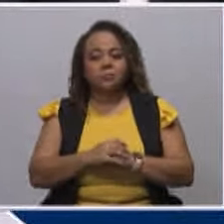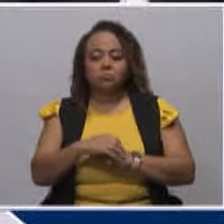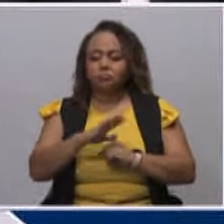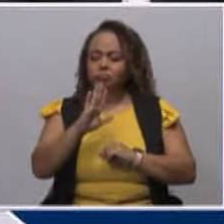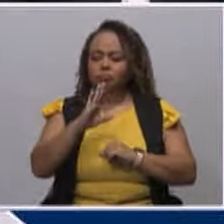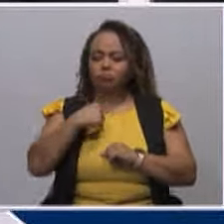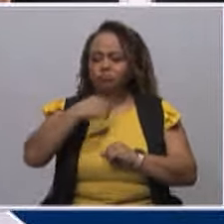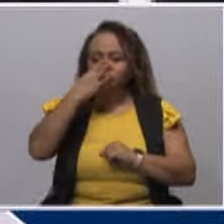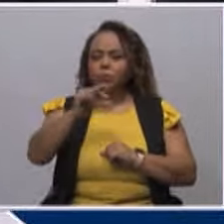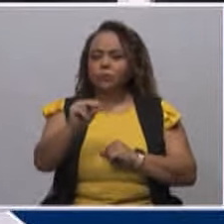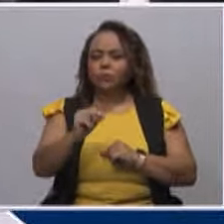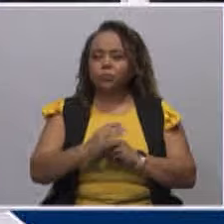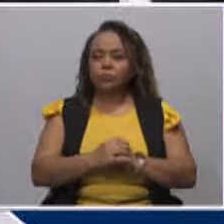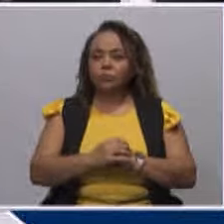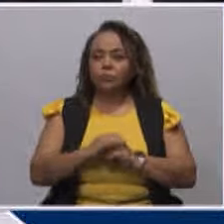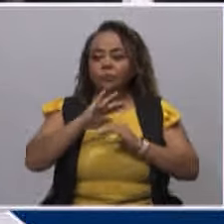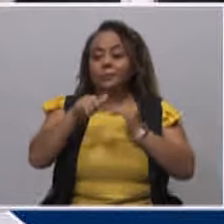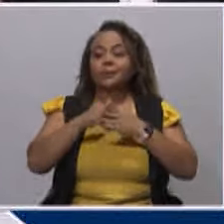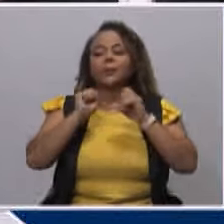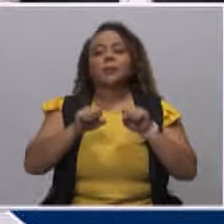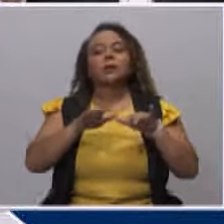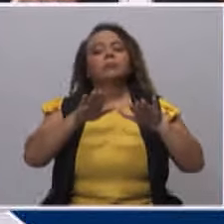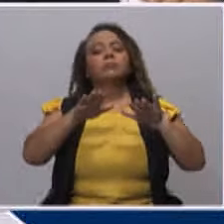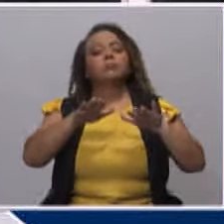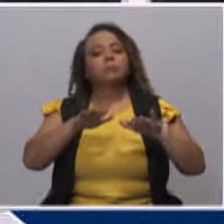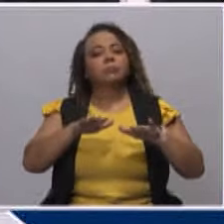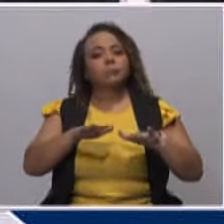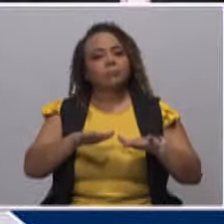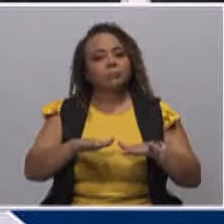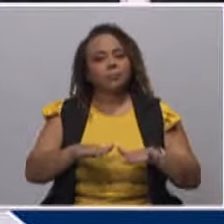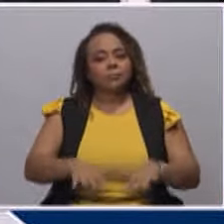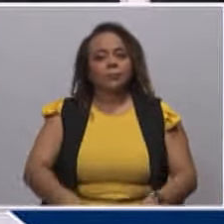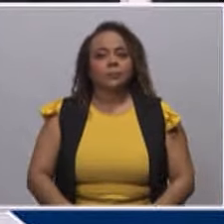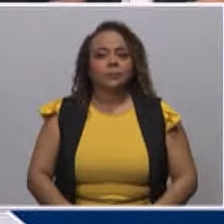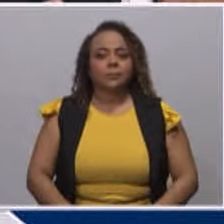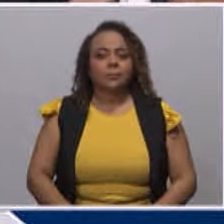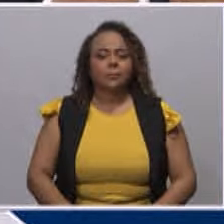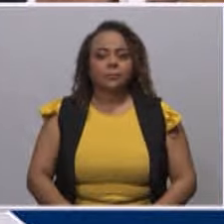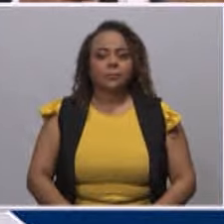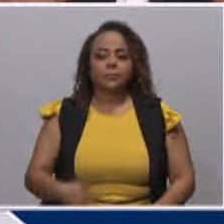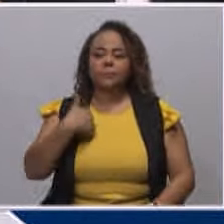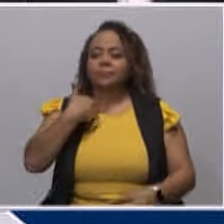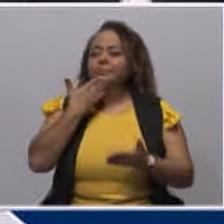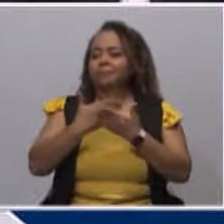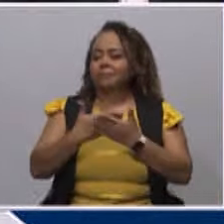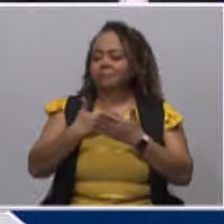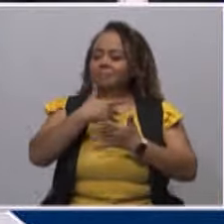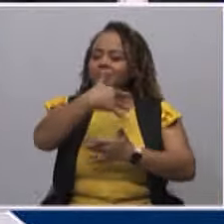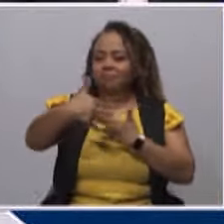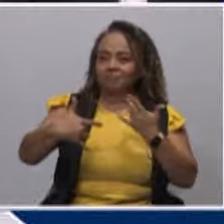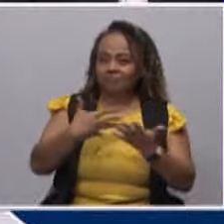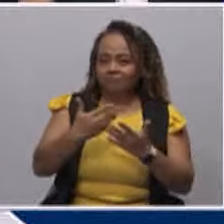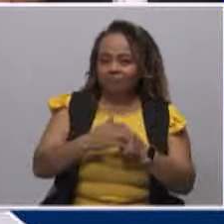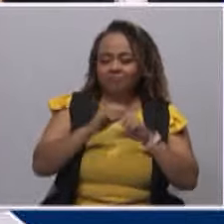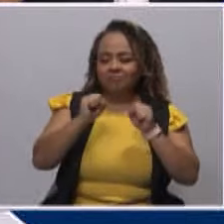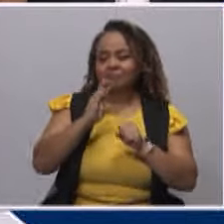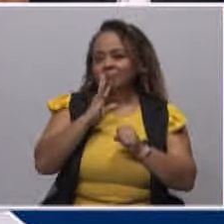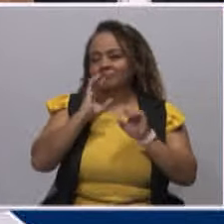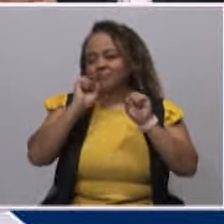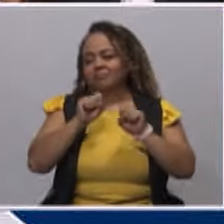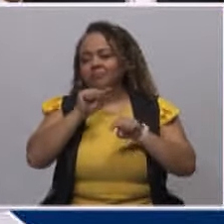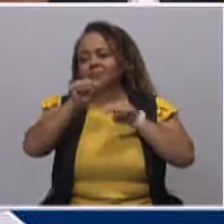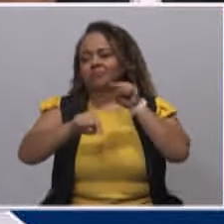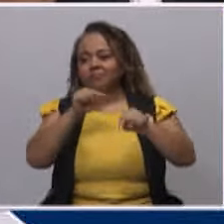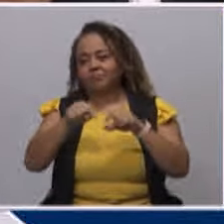creo que no yo creo que todos pueden bajar un poquito eh las aguas tener una buena relación se puede hablar se puede